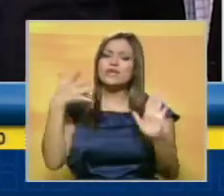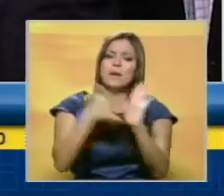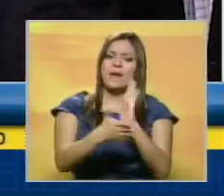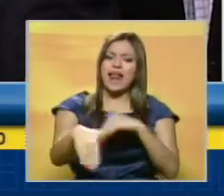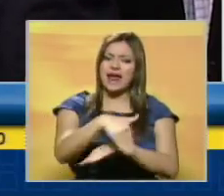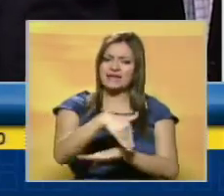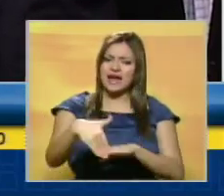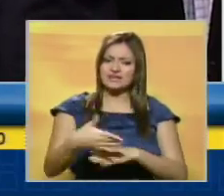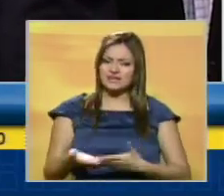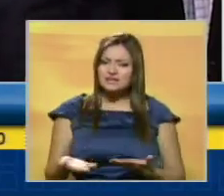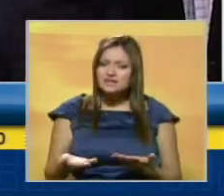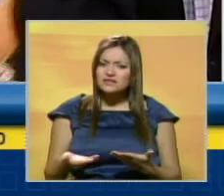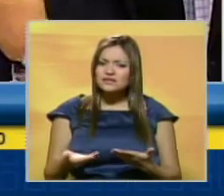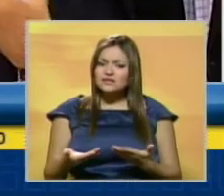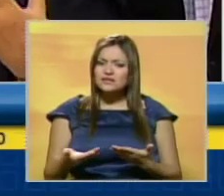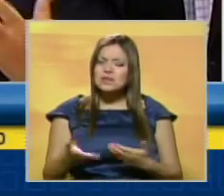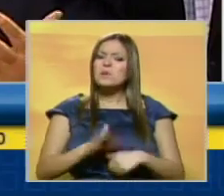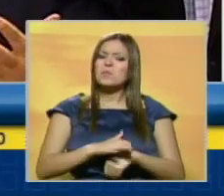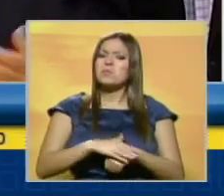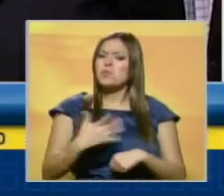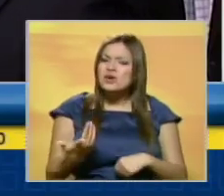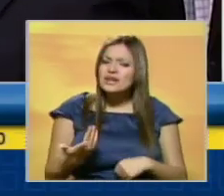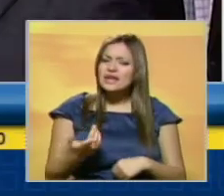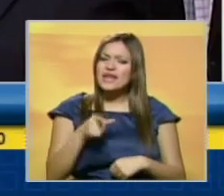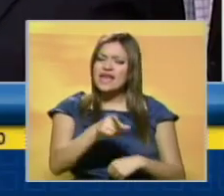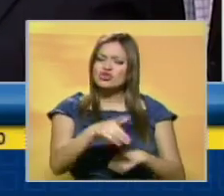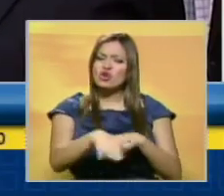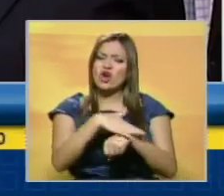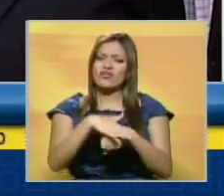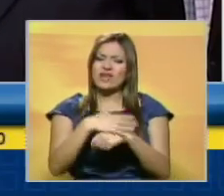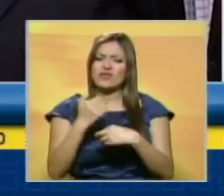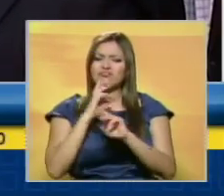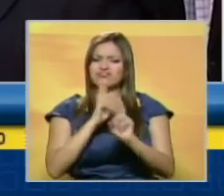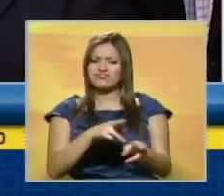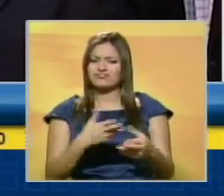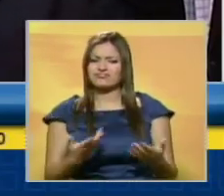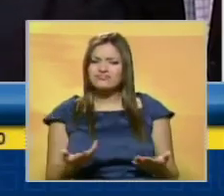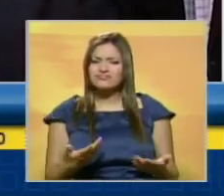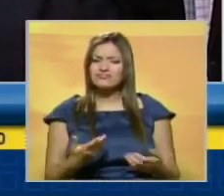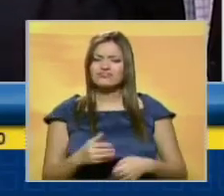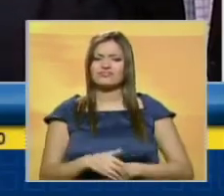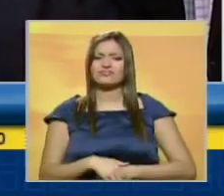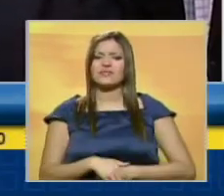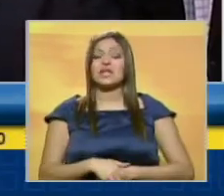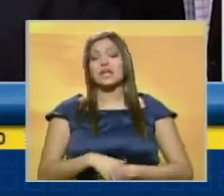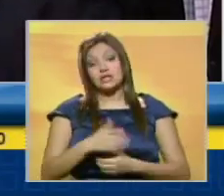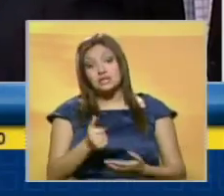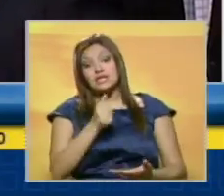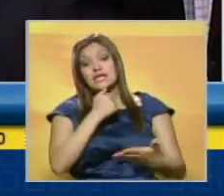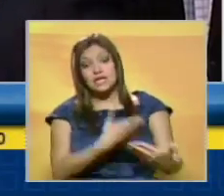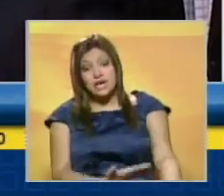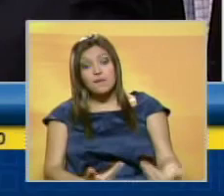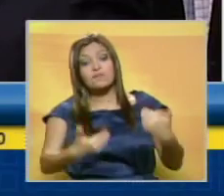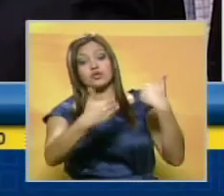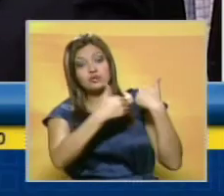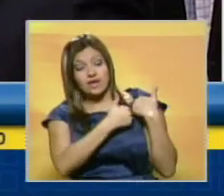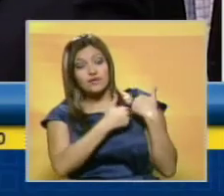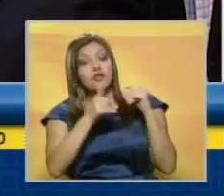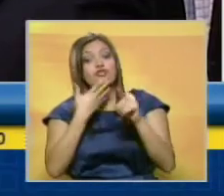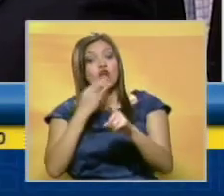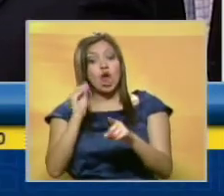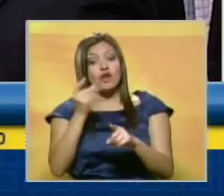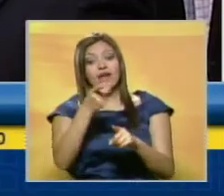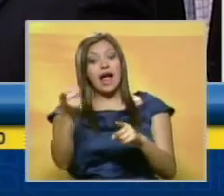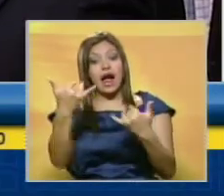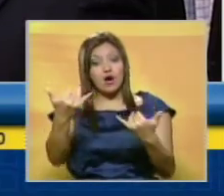calle? ¿Sí? ¿Por qué responde el gobierno? Entonces, la responsabilidad de esos muchachos que